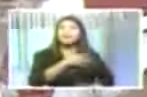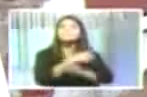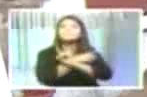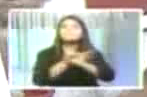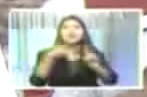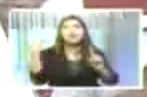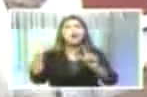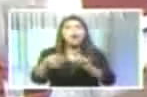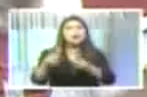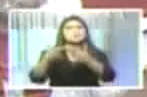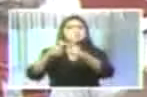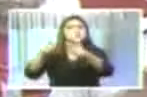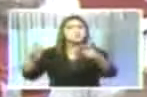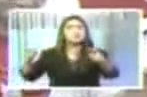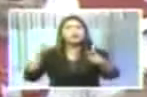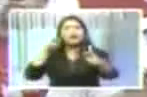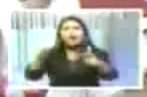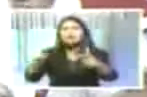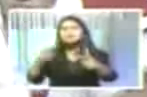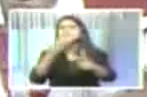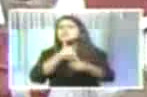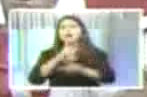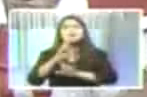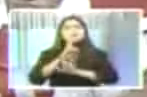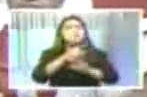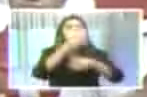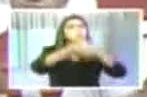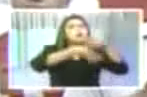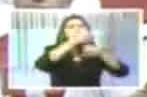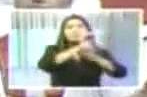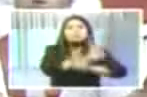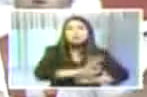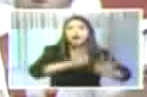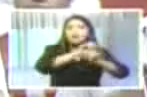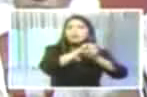rectores que no le rinden cuenta a ustedes.